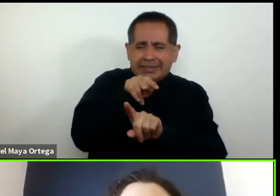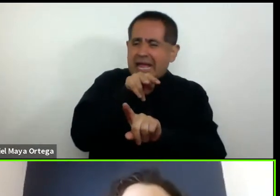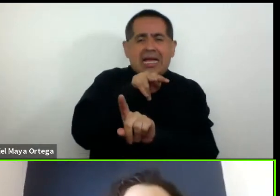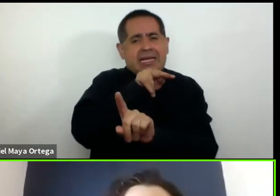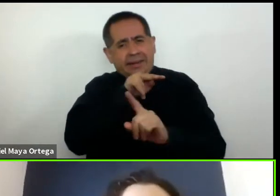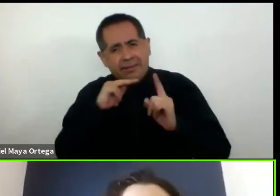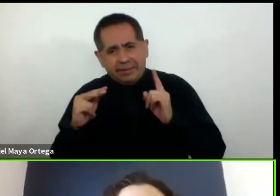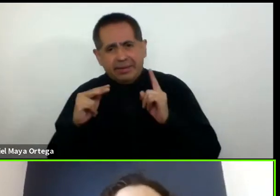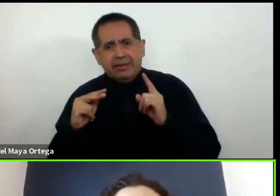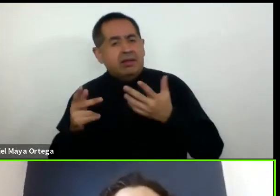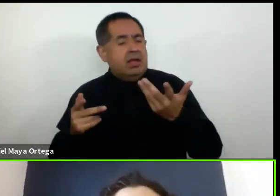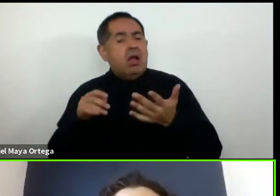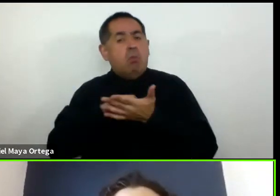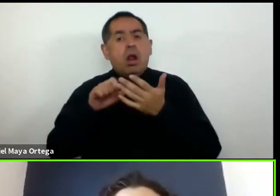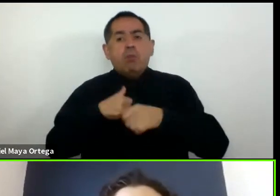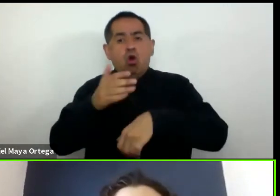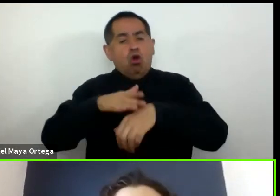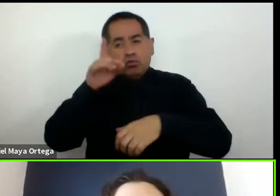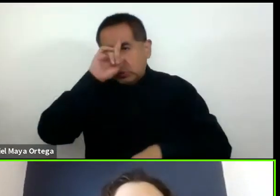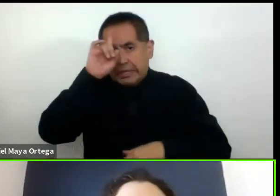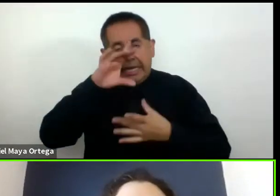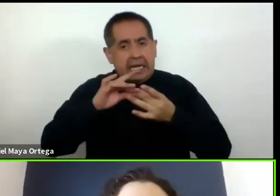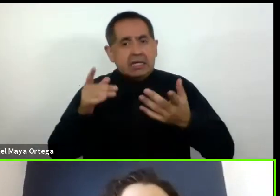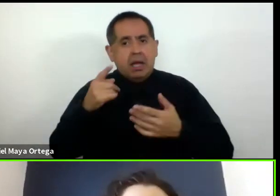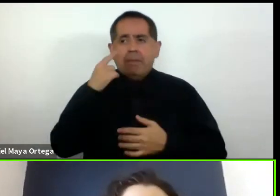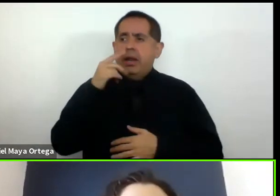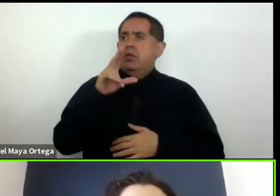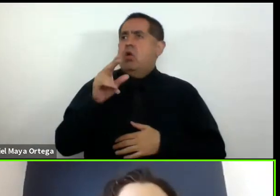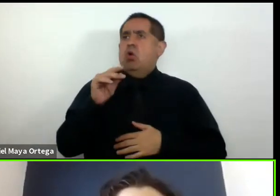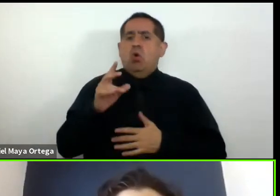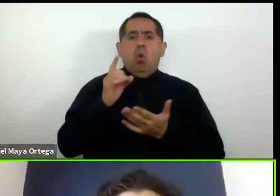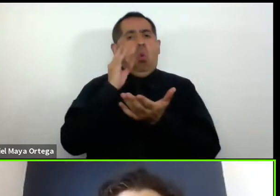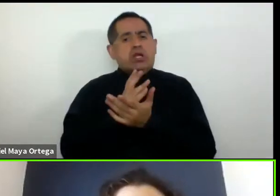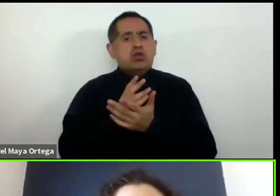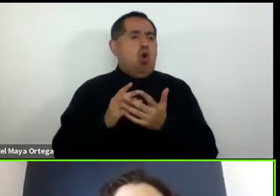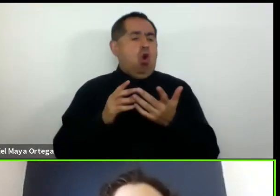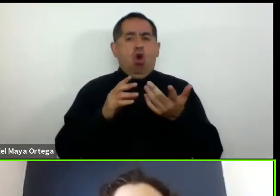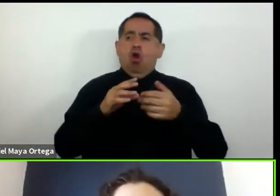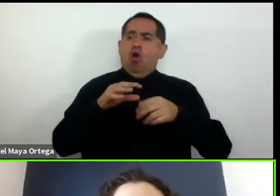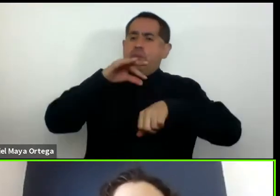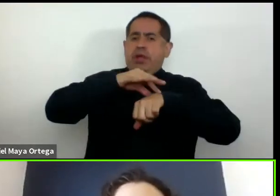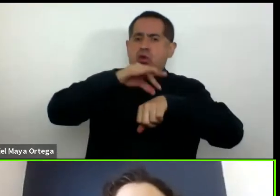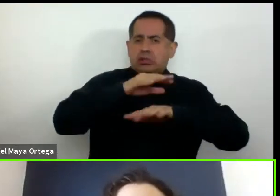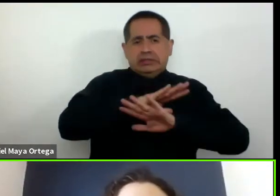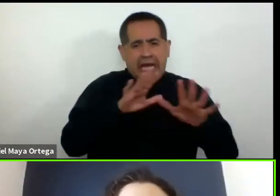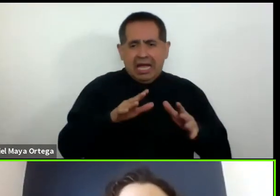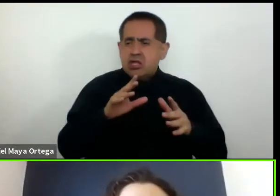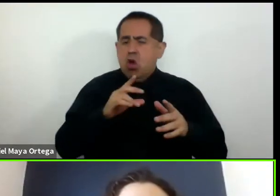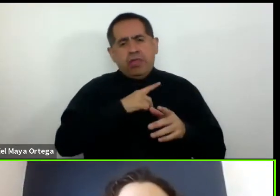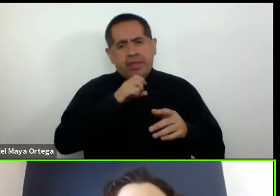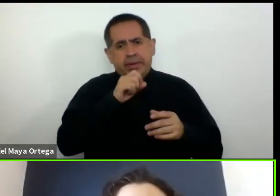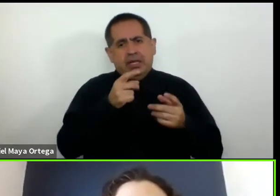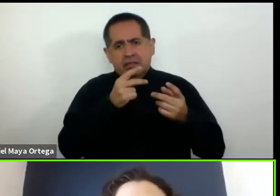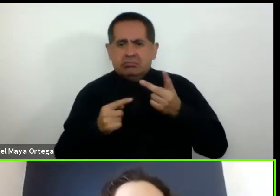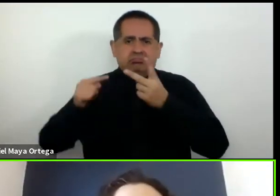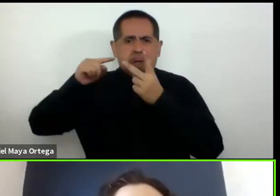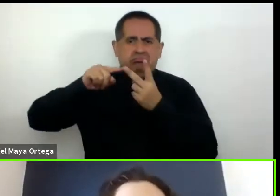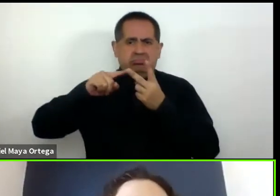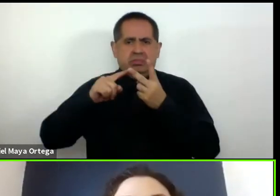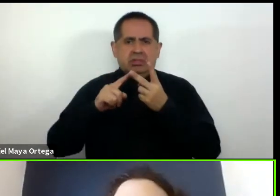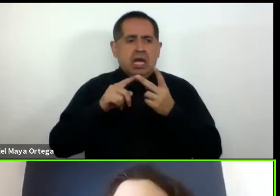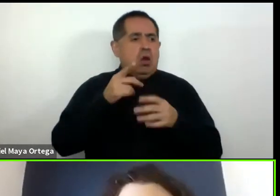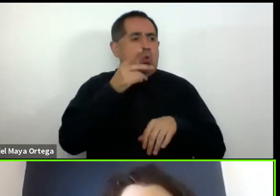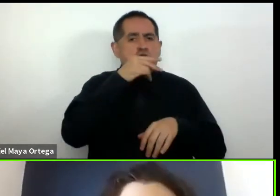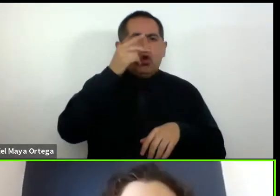sugirió, por ejemplo, que para no plantear nada más, o para superar el enfoque médico, no se debían de hacer solamente